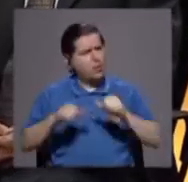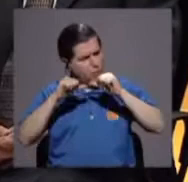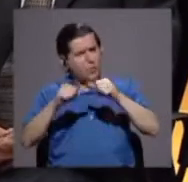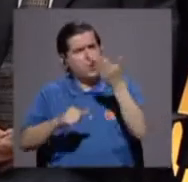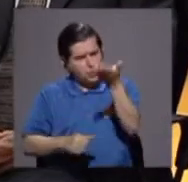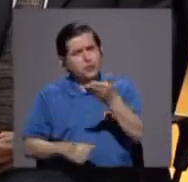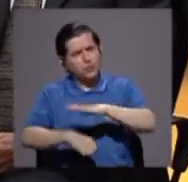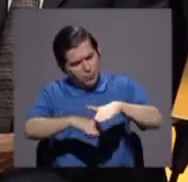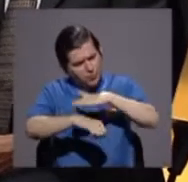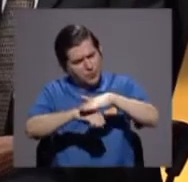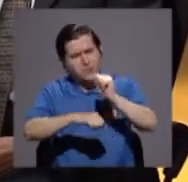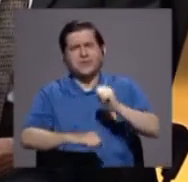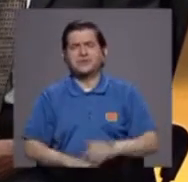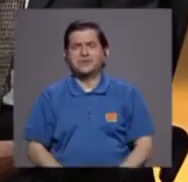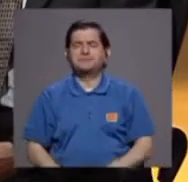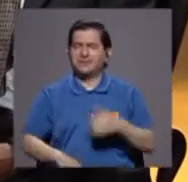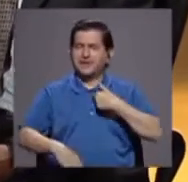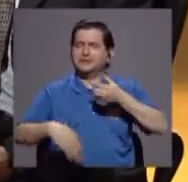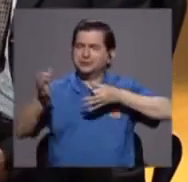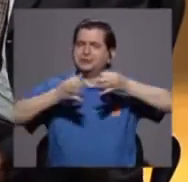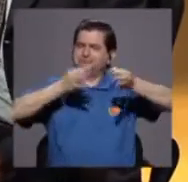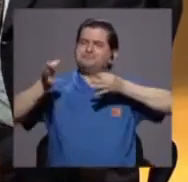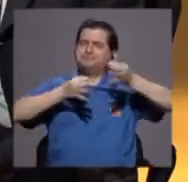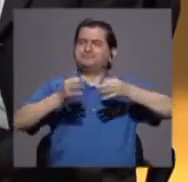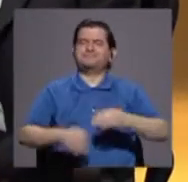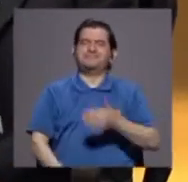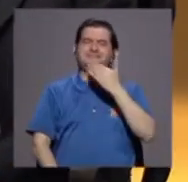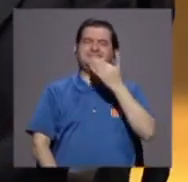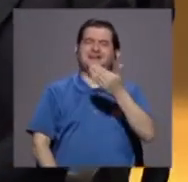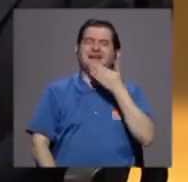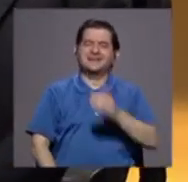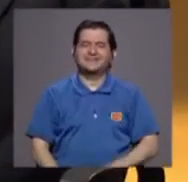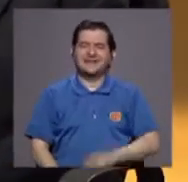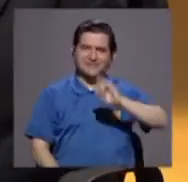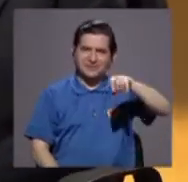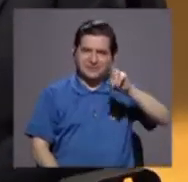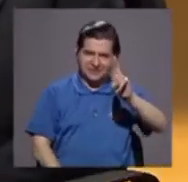por sencilla favor. la explicación. Muchas gracias.